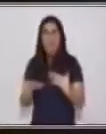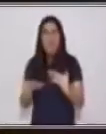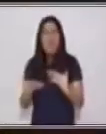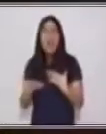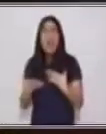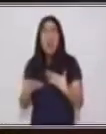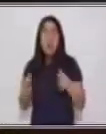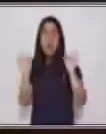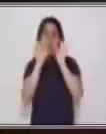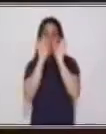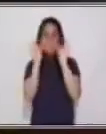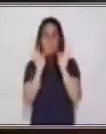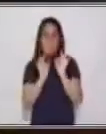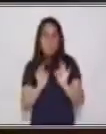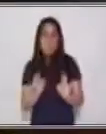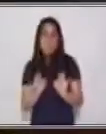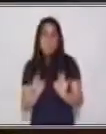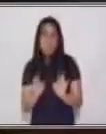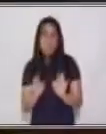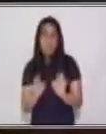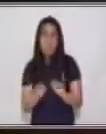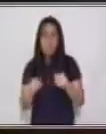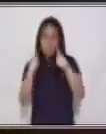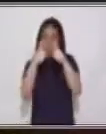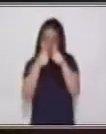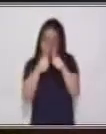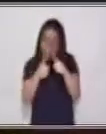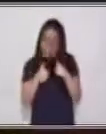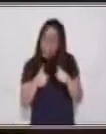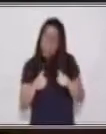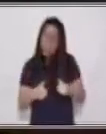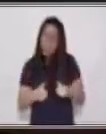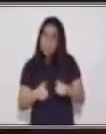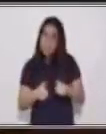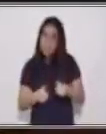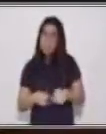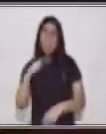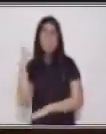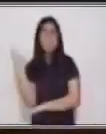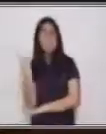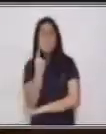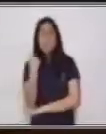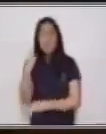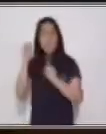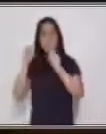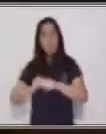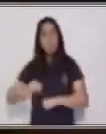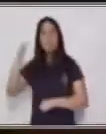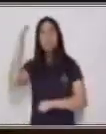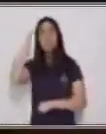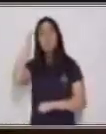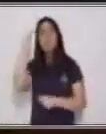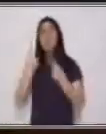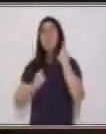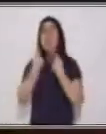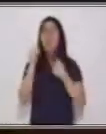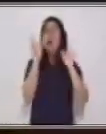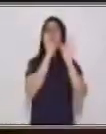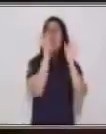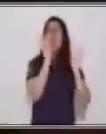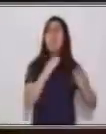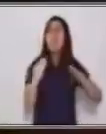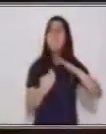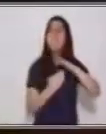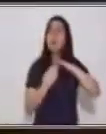4 secciones básicas, ¿sí? La circunferencia, la elipse, la hipérbola